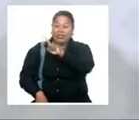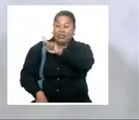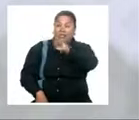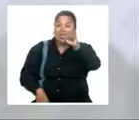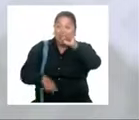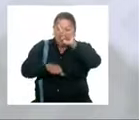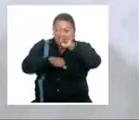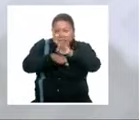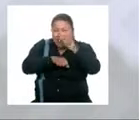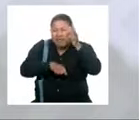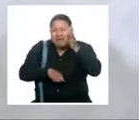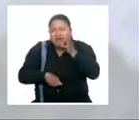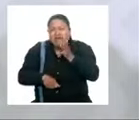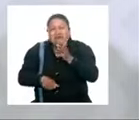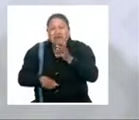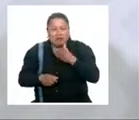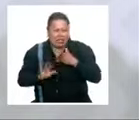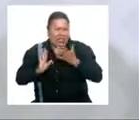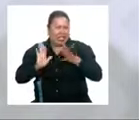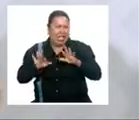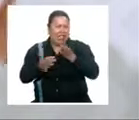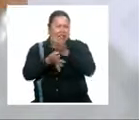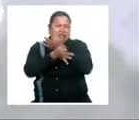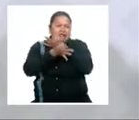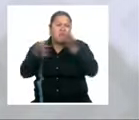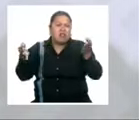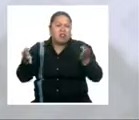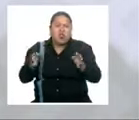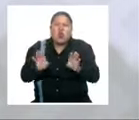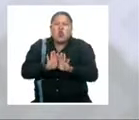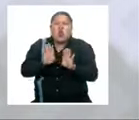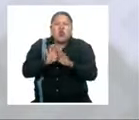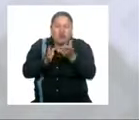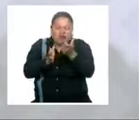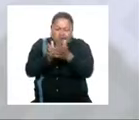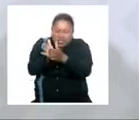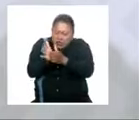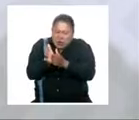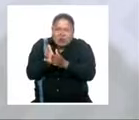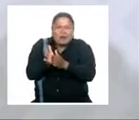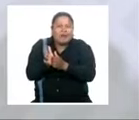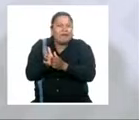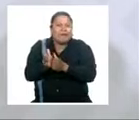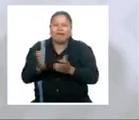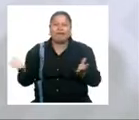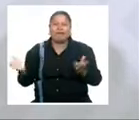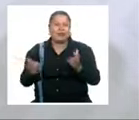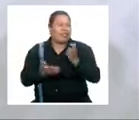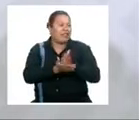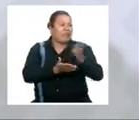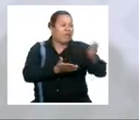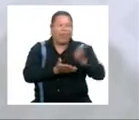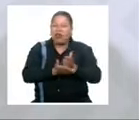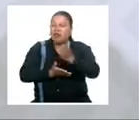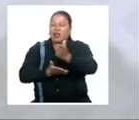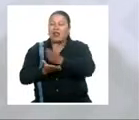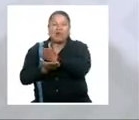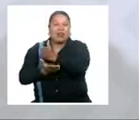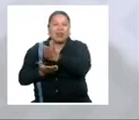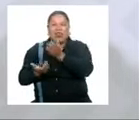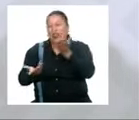días, eso lo informé. ¿Y cómo hicimos el ahorro? Ahora ya no hay pago por eventos a